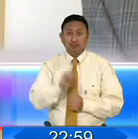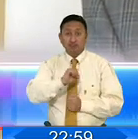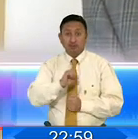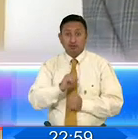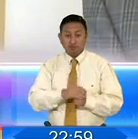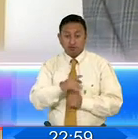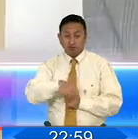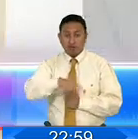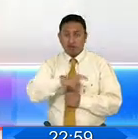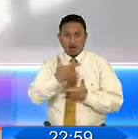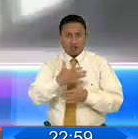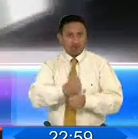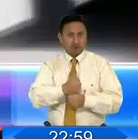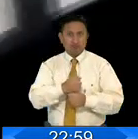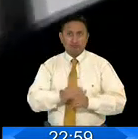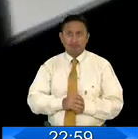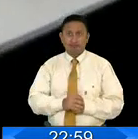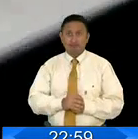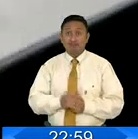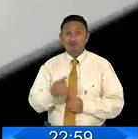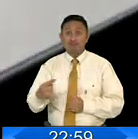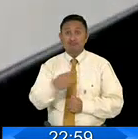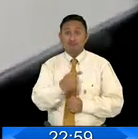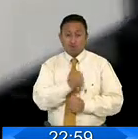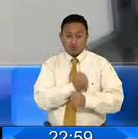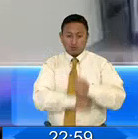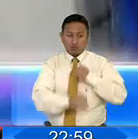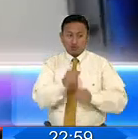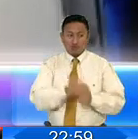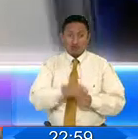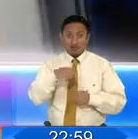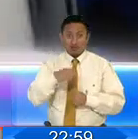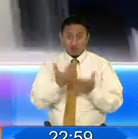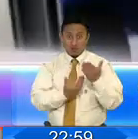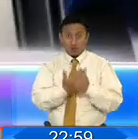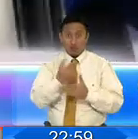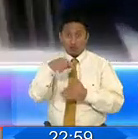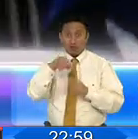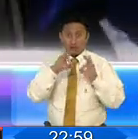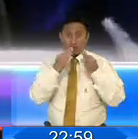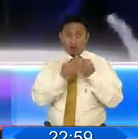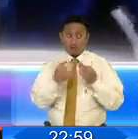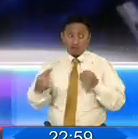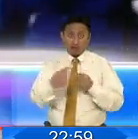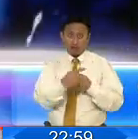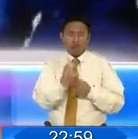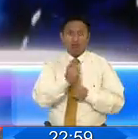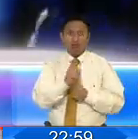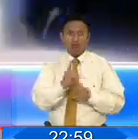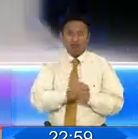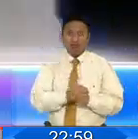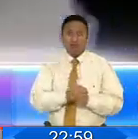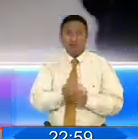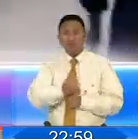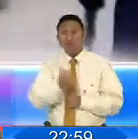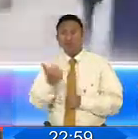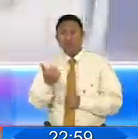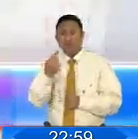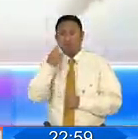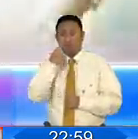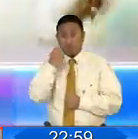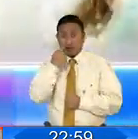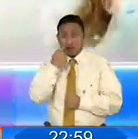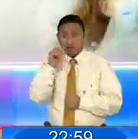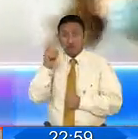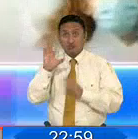lo tendrán asegurado. Que este tipo de partos no son una novedad para la familia de los quíntuples, pues por parte del padre,